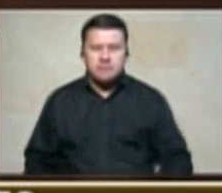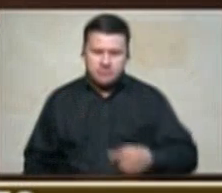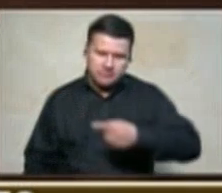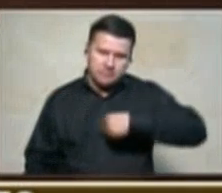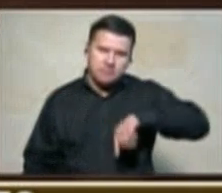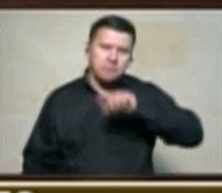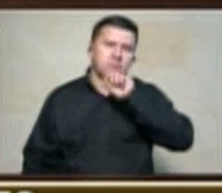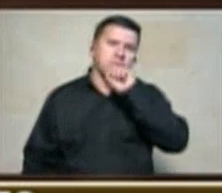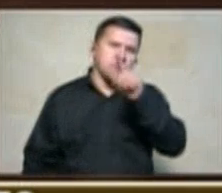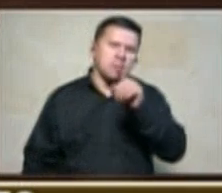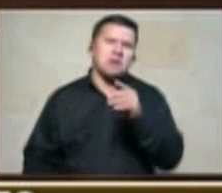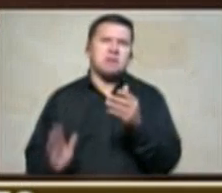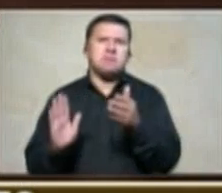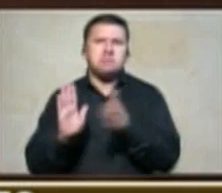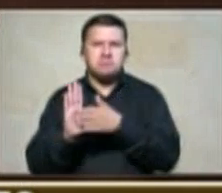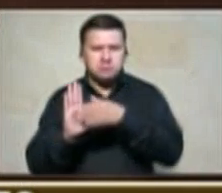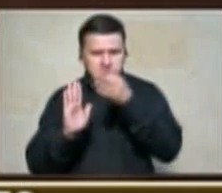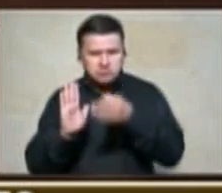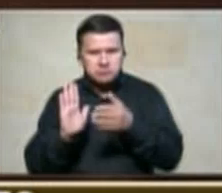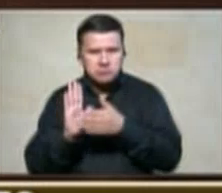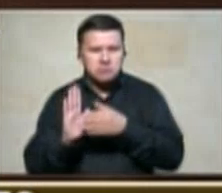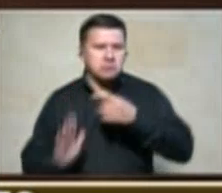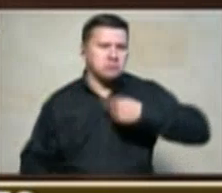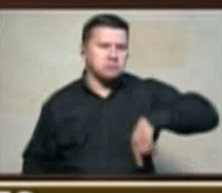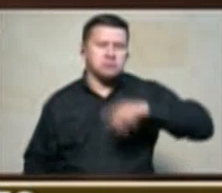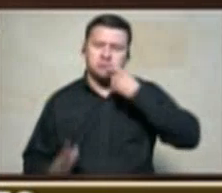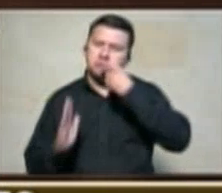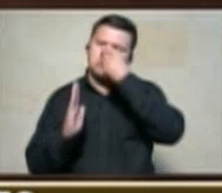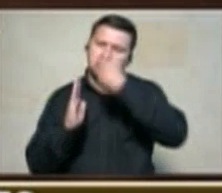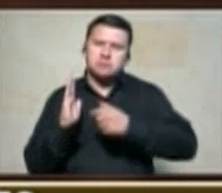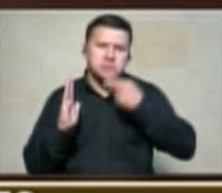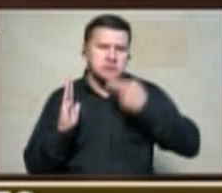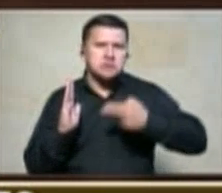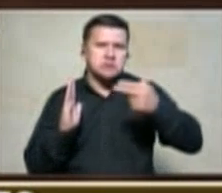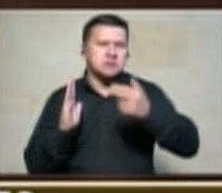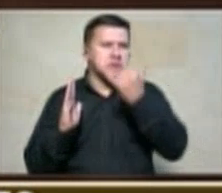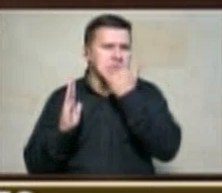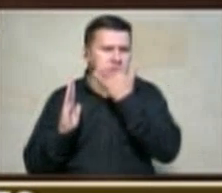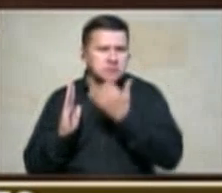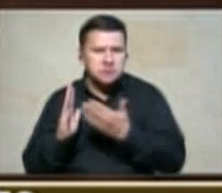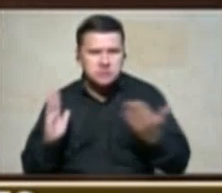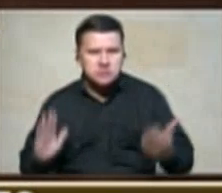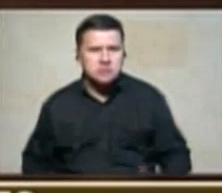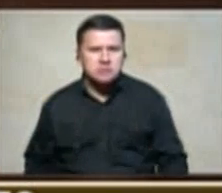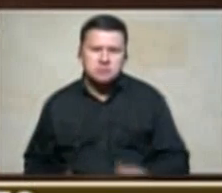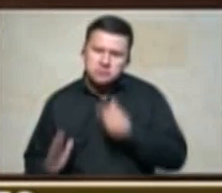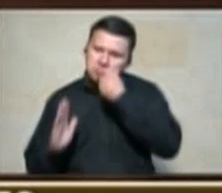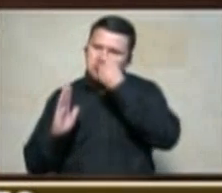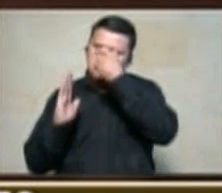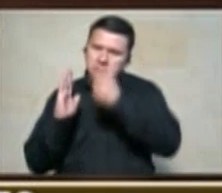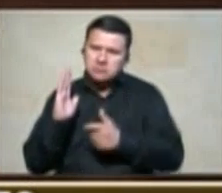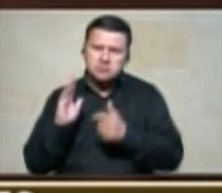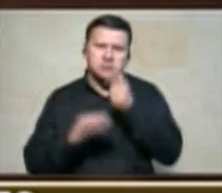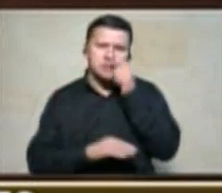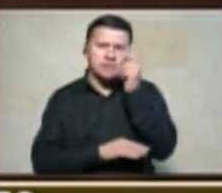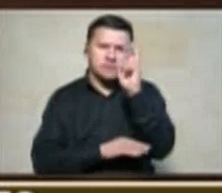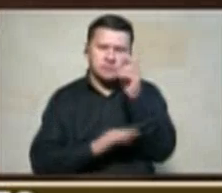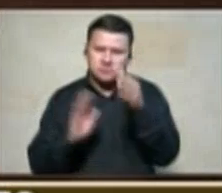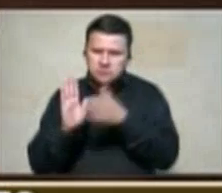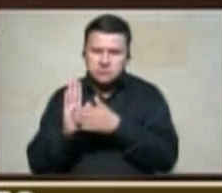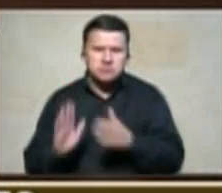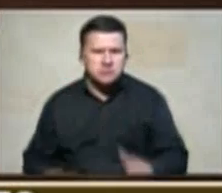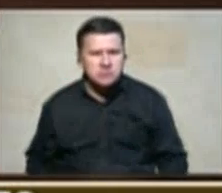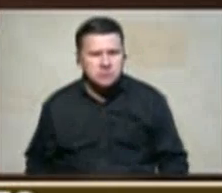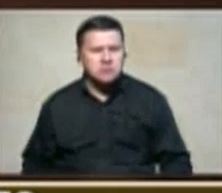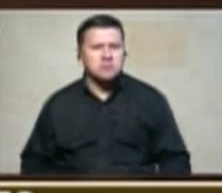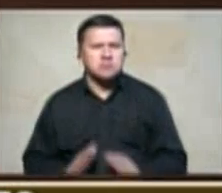Nosotros consultamos antecedentes. Nosotros revisamos la historia de lo que ocurrió y miramos las bases de datos de la Fiscalía.